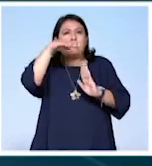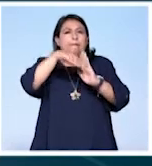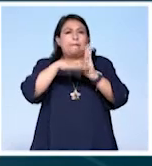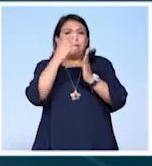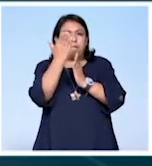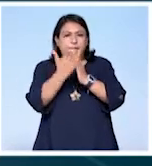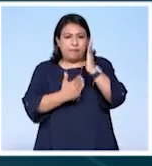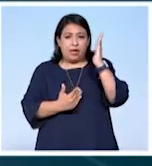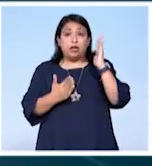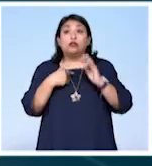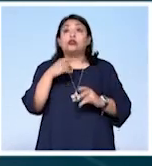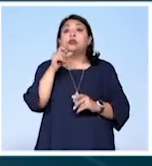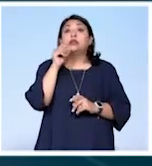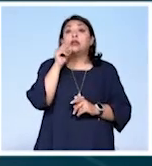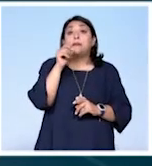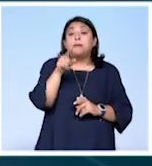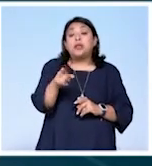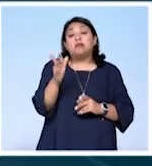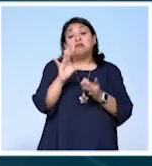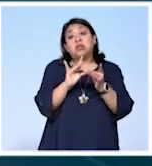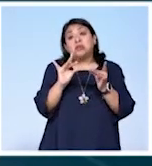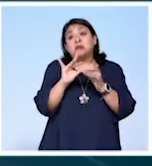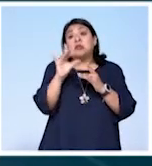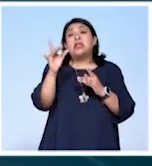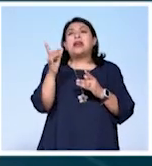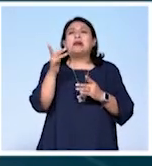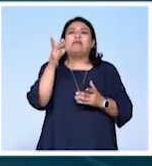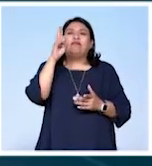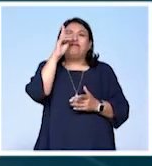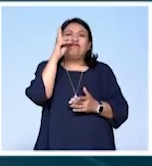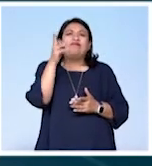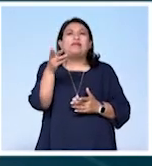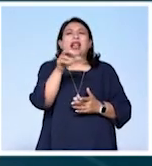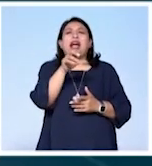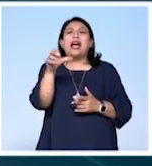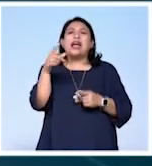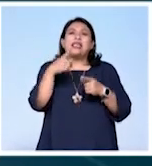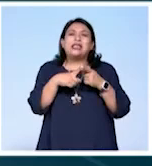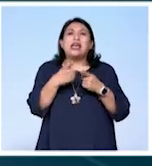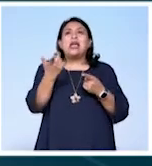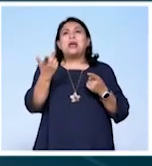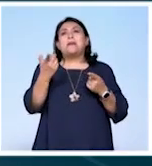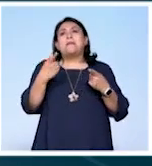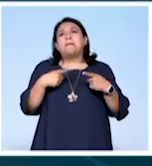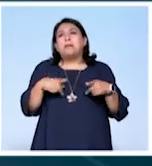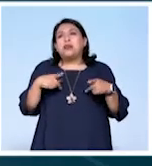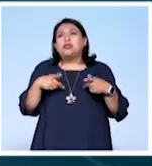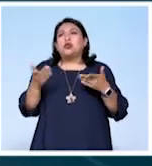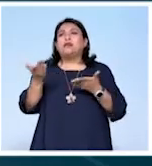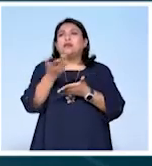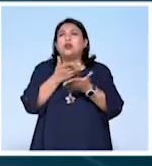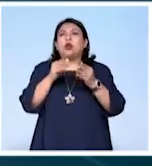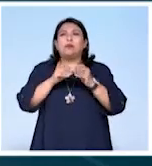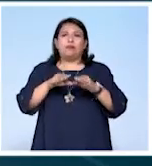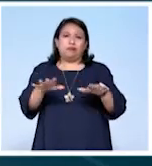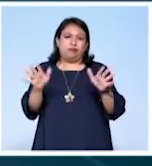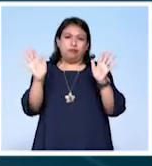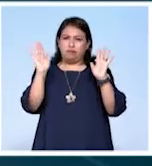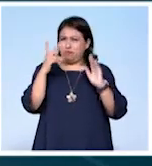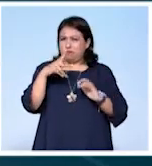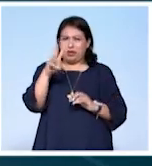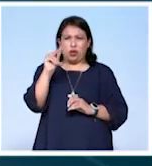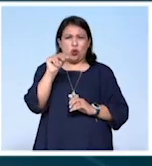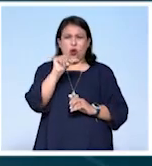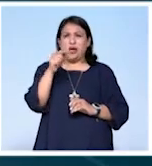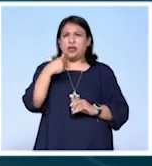disminución. Además, comentaron que las restricciones están dirigidas hacia los comercializadores y distribuidores, pero